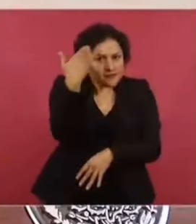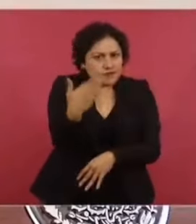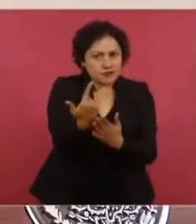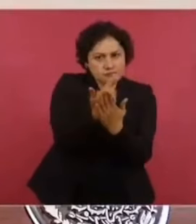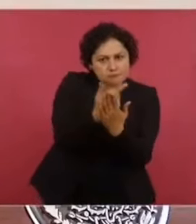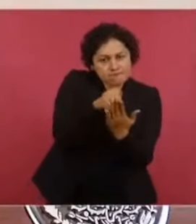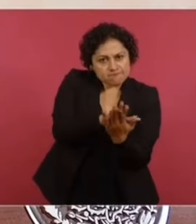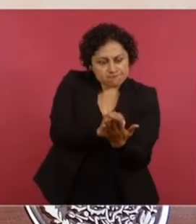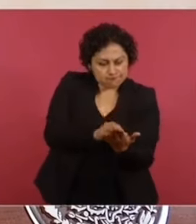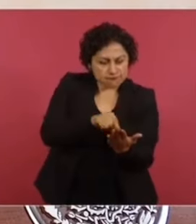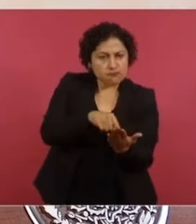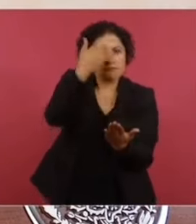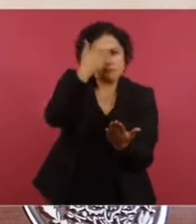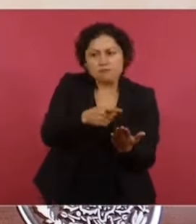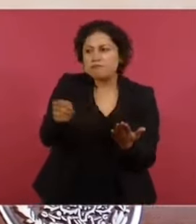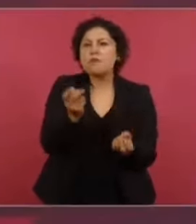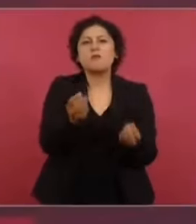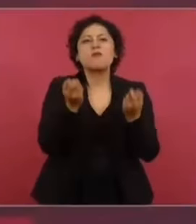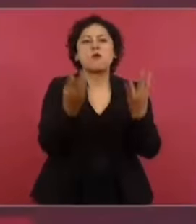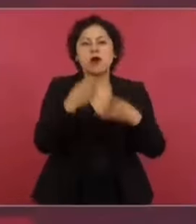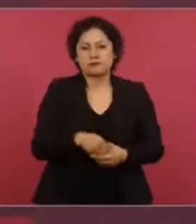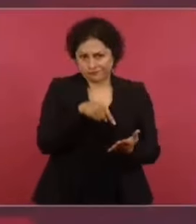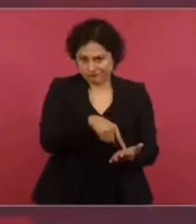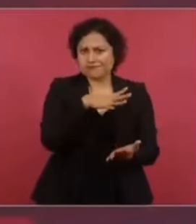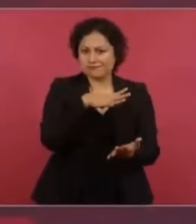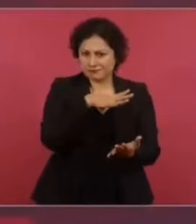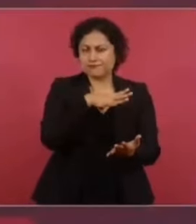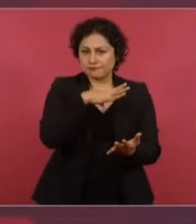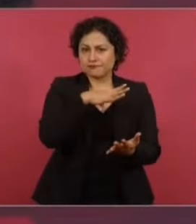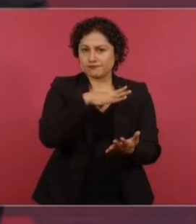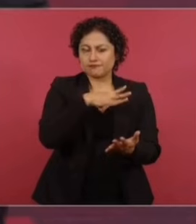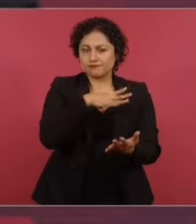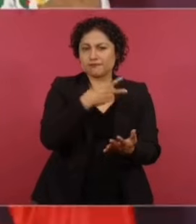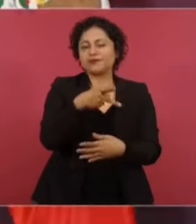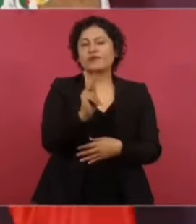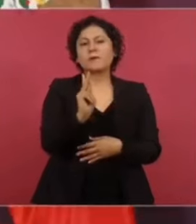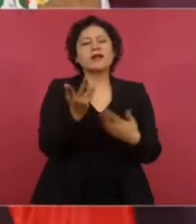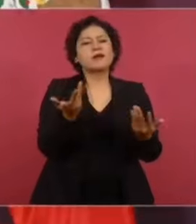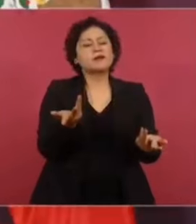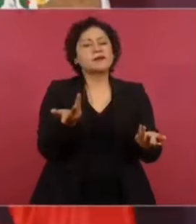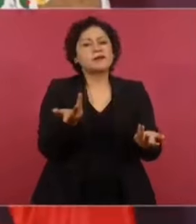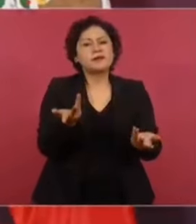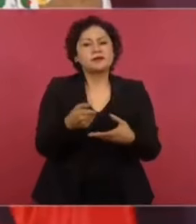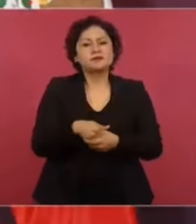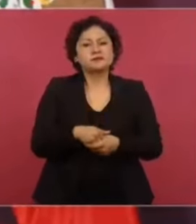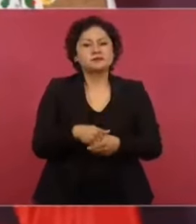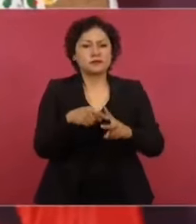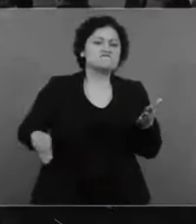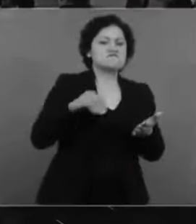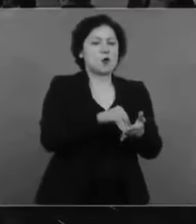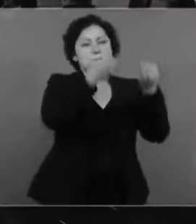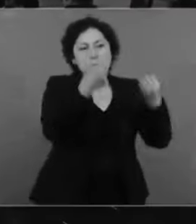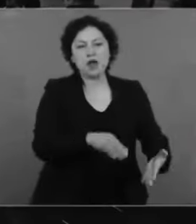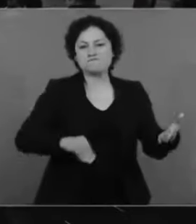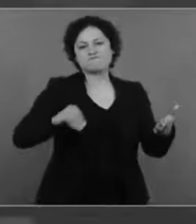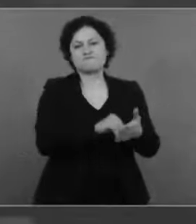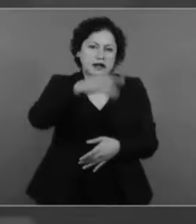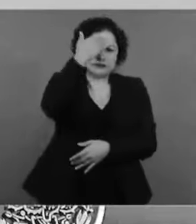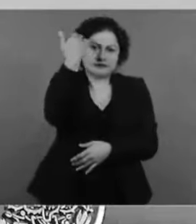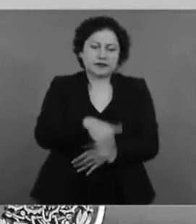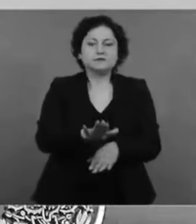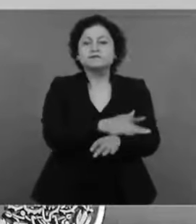robaban. Es decir, ya era parte del presupuesto. Yo recuerdo